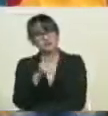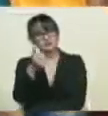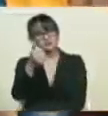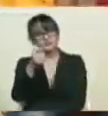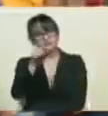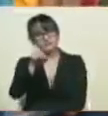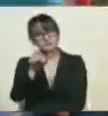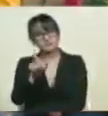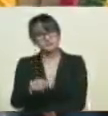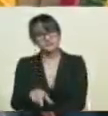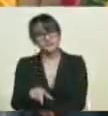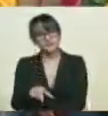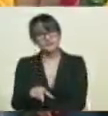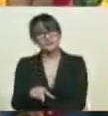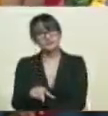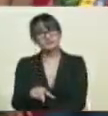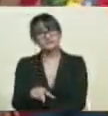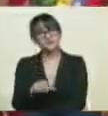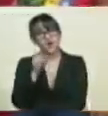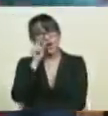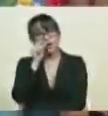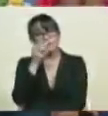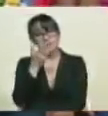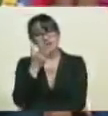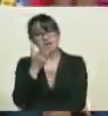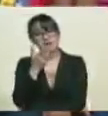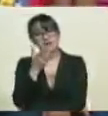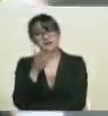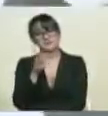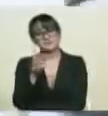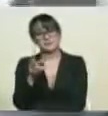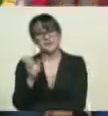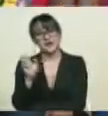Yo lo llamo Henry Faltrón.